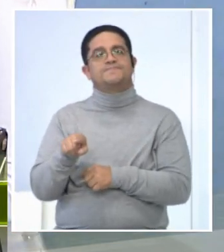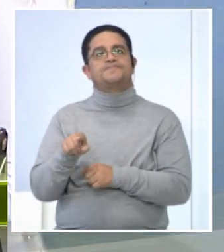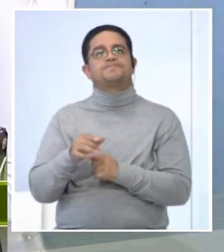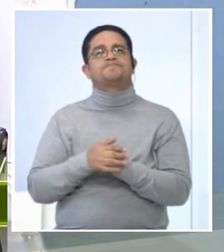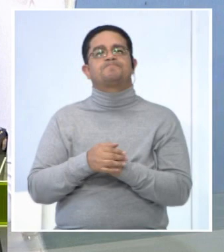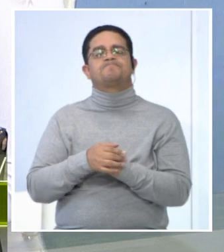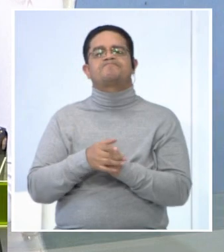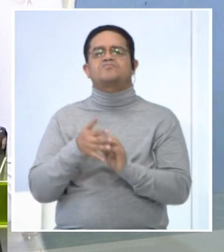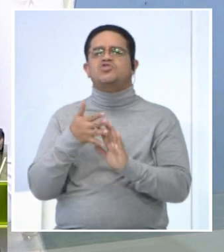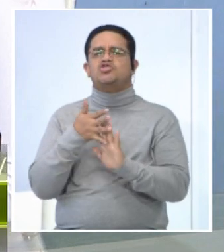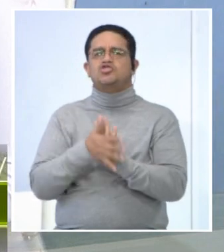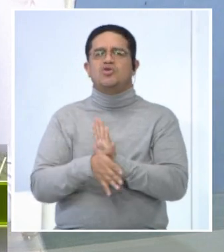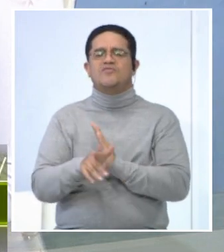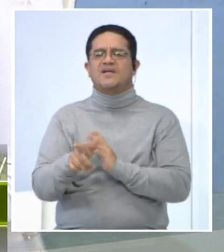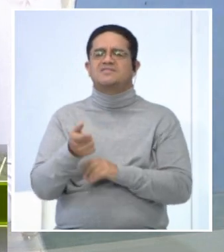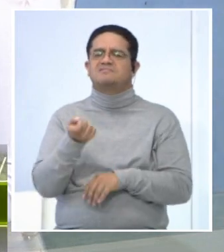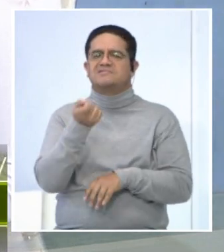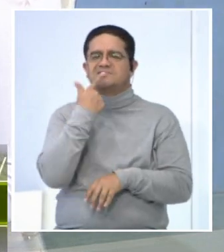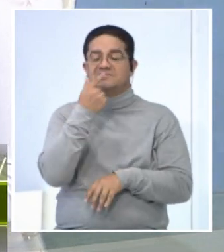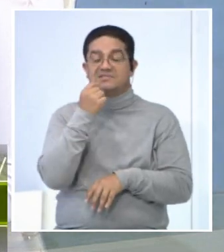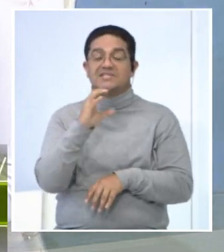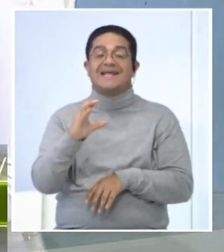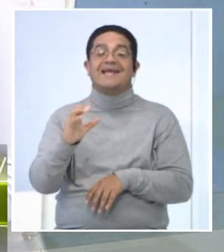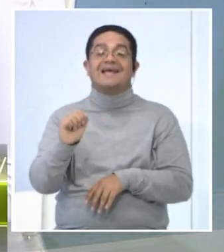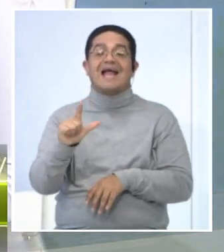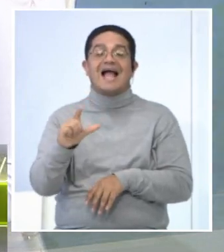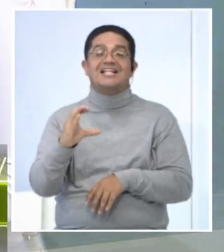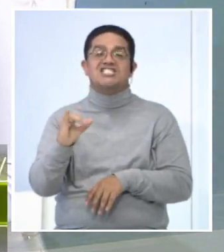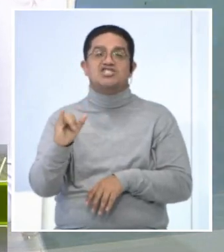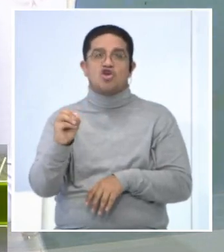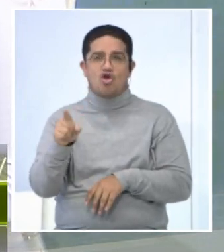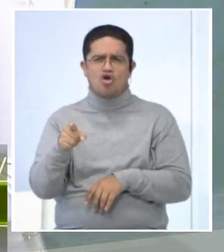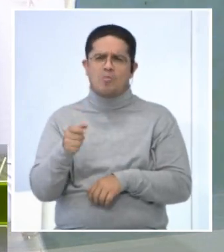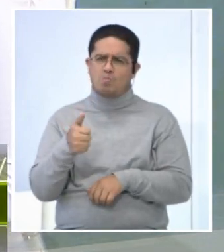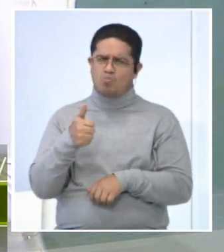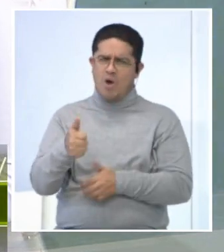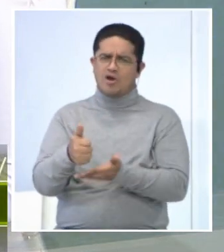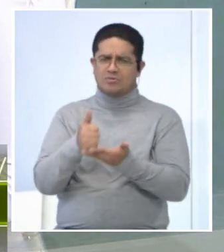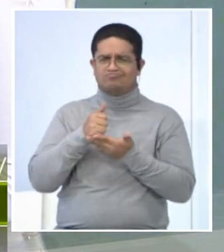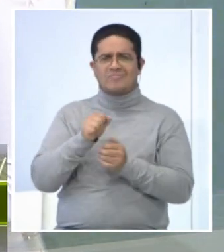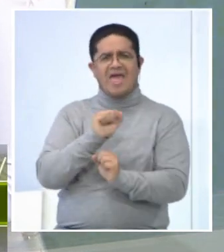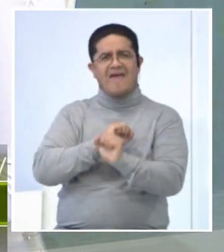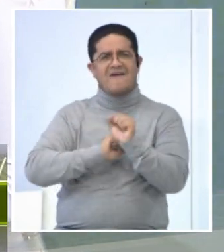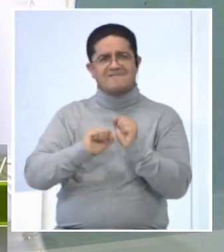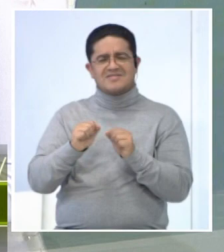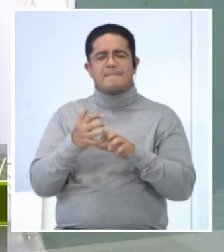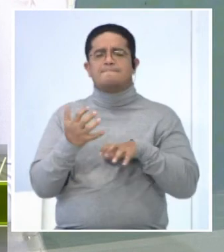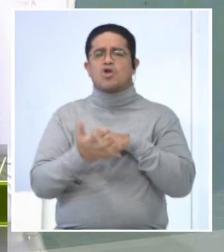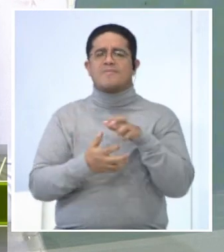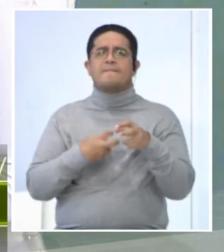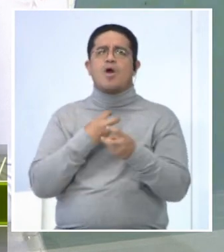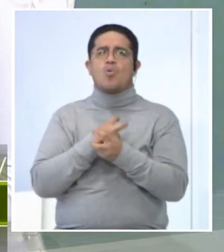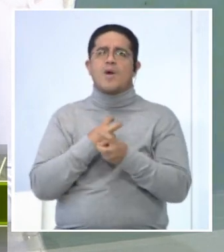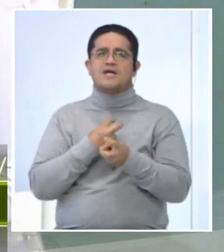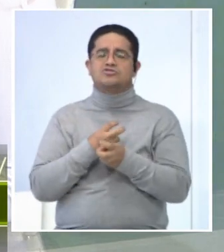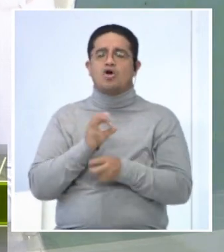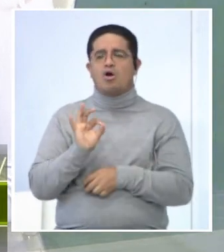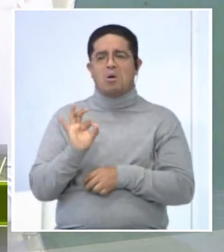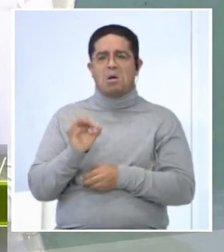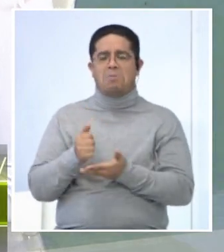sobre suplementos. Calcio, por ejemplo, ¿es bueno para prevenir el desgaste articular o no tiene ningún